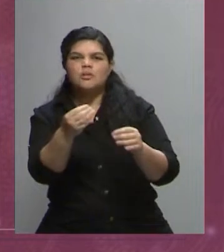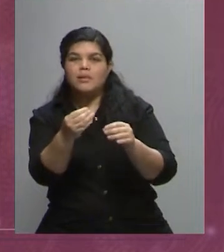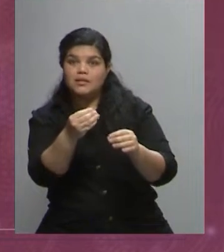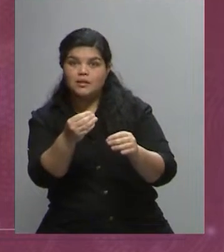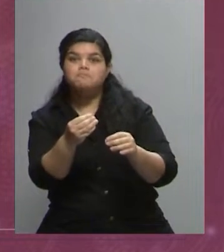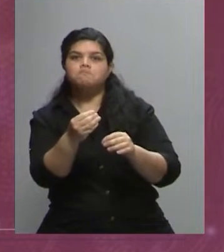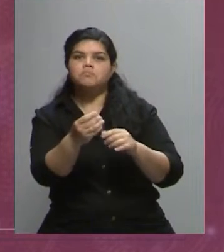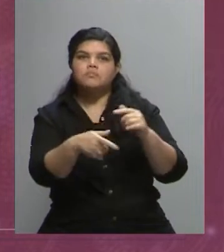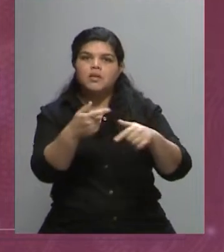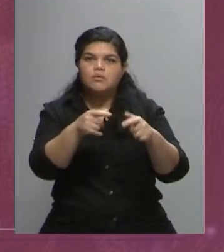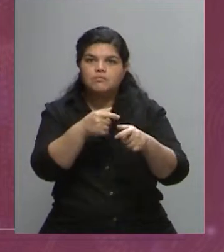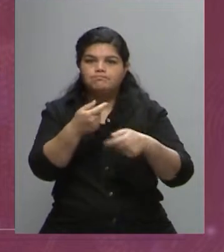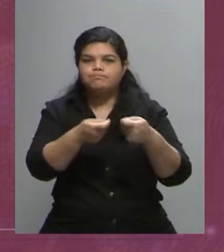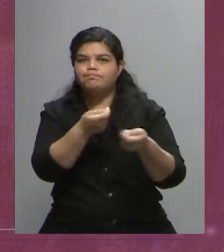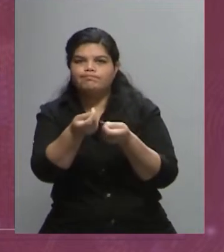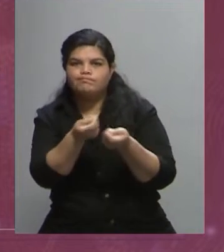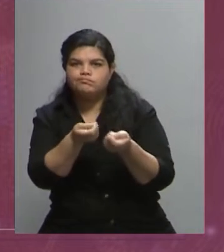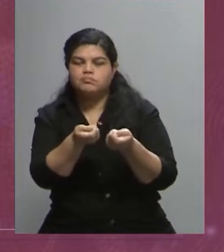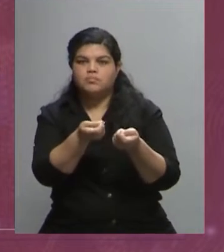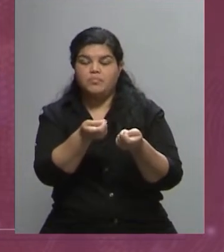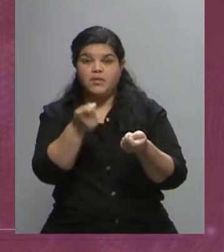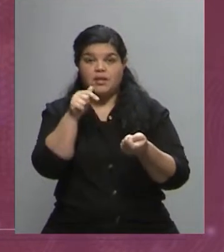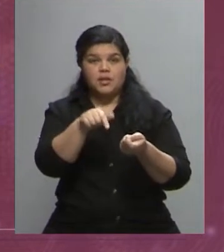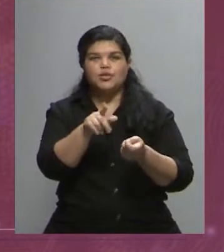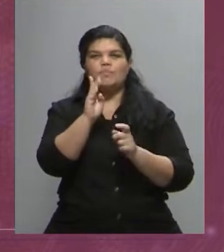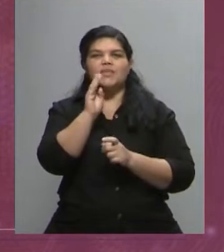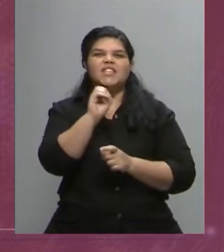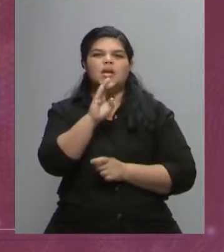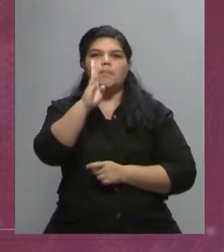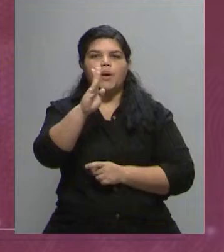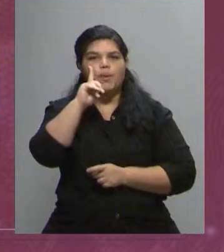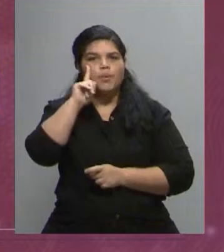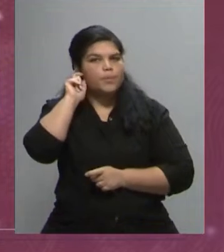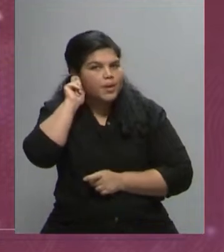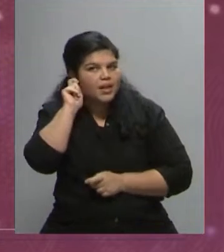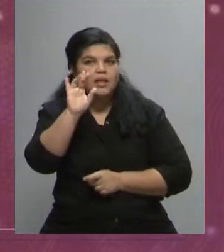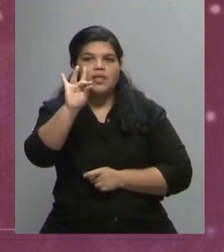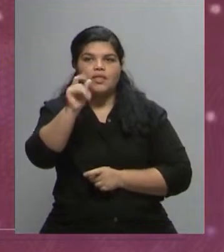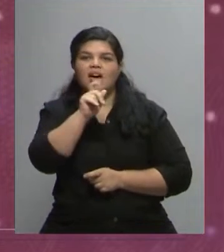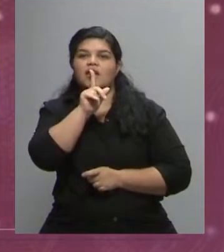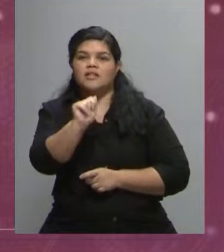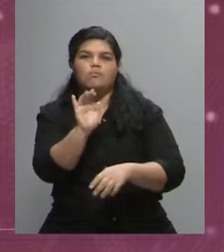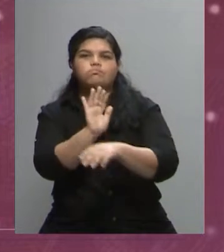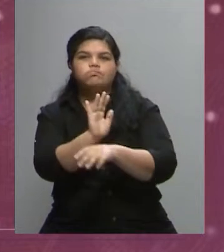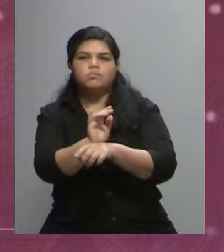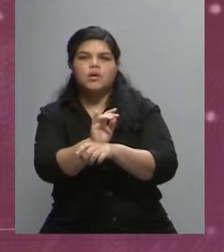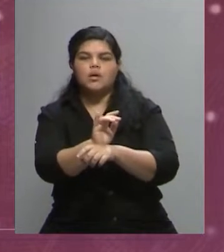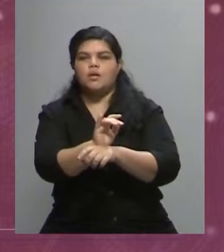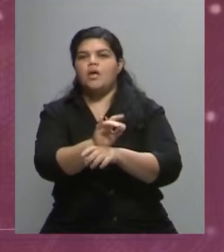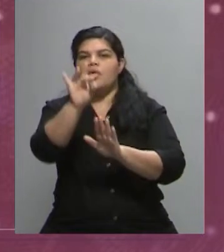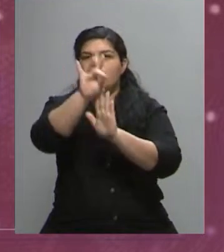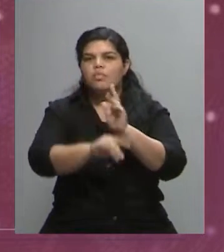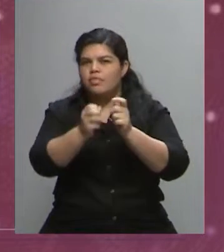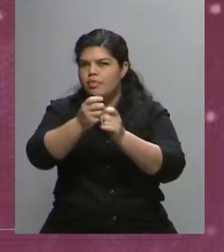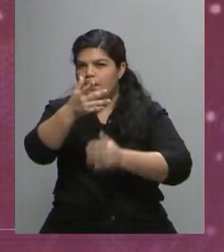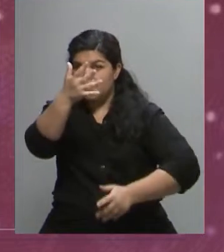Para eso, bueno, estamos con Walter, que es un especialista, para mí referente en el tema. Y bueno, Walter, si nos podés explicar